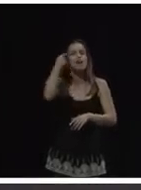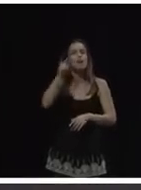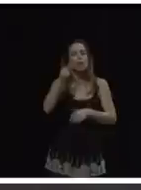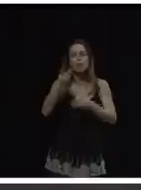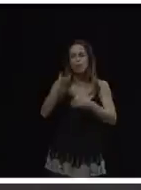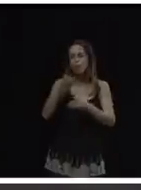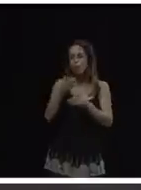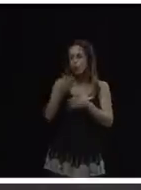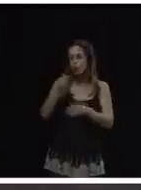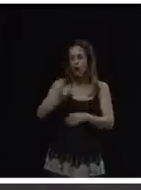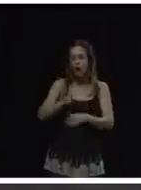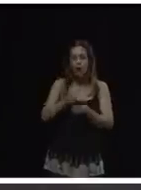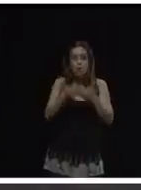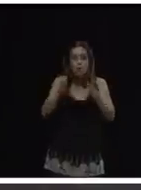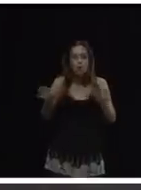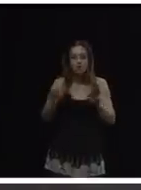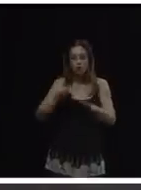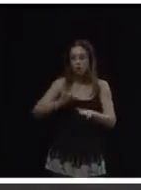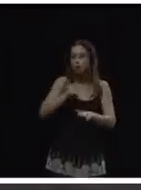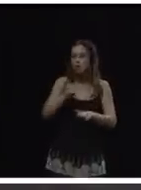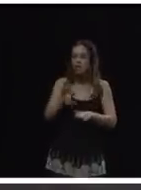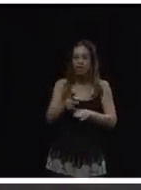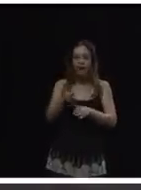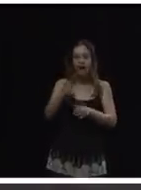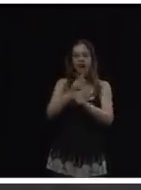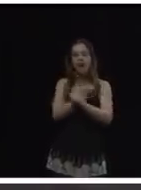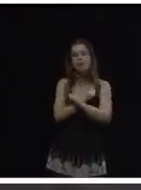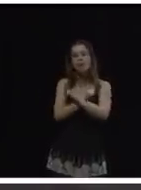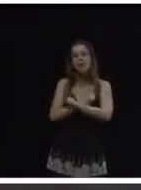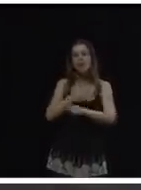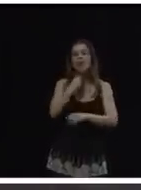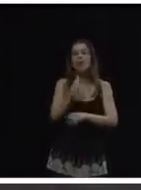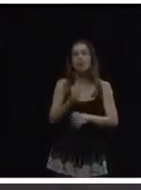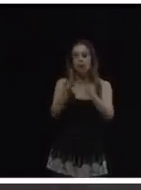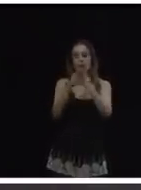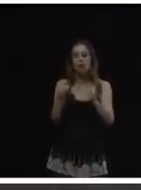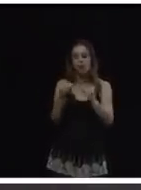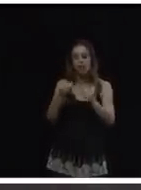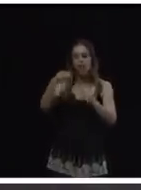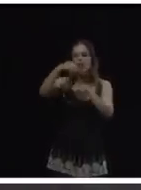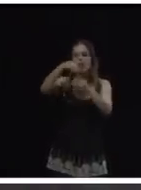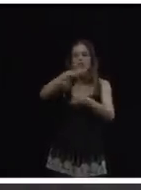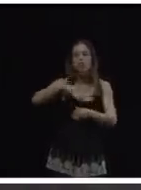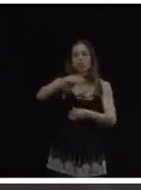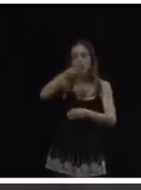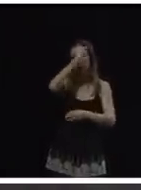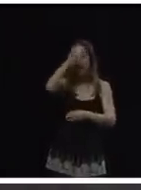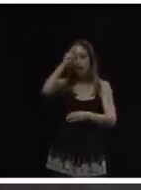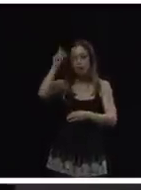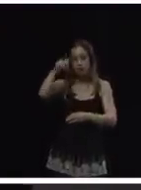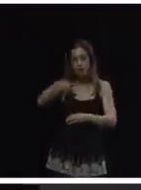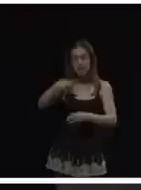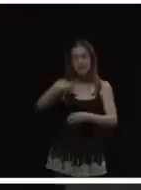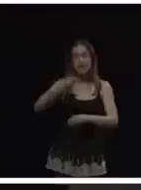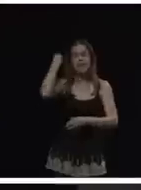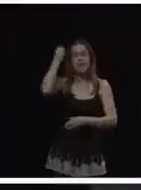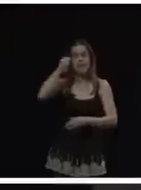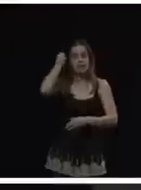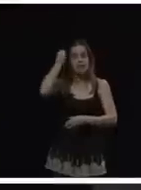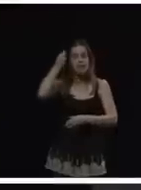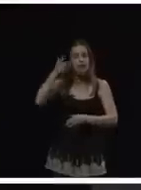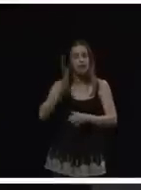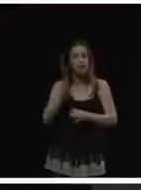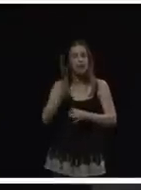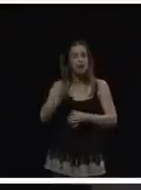se va a abrir una puerta a la voz de Andalucía en Madrid. Y creemos, estamos seguros, que por fin,